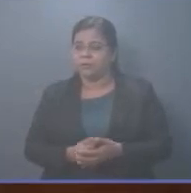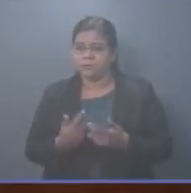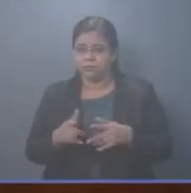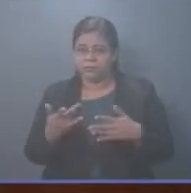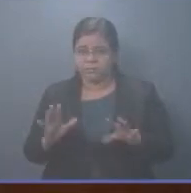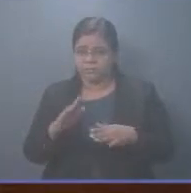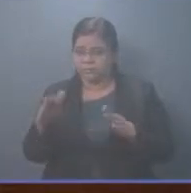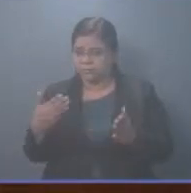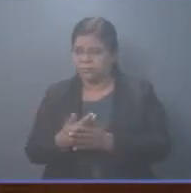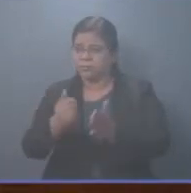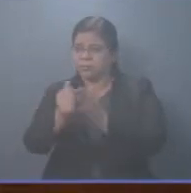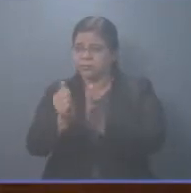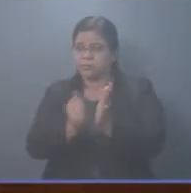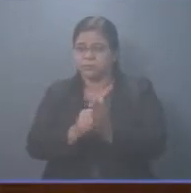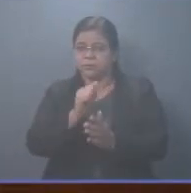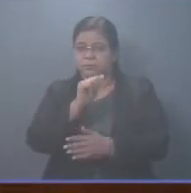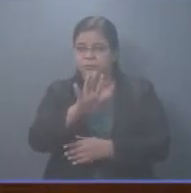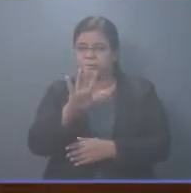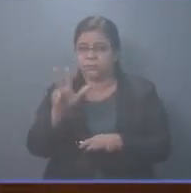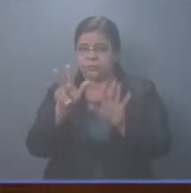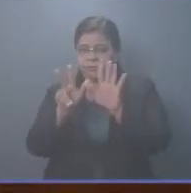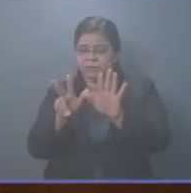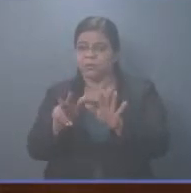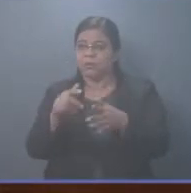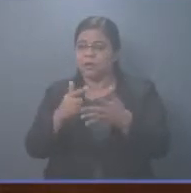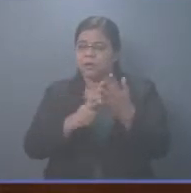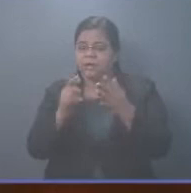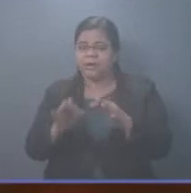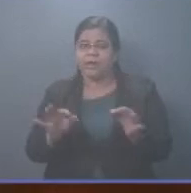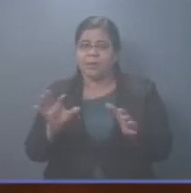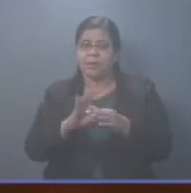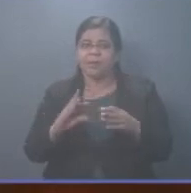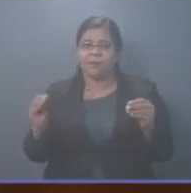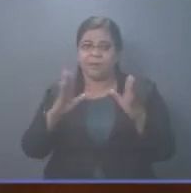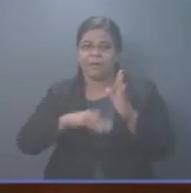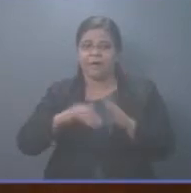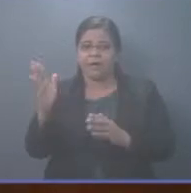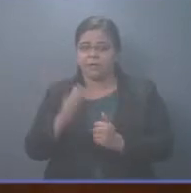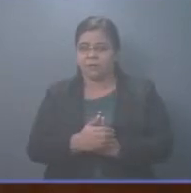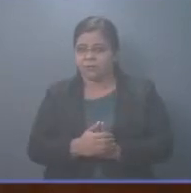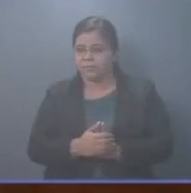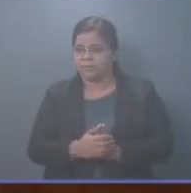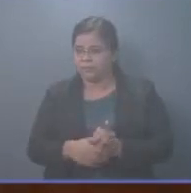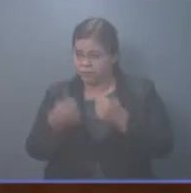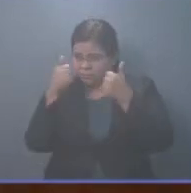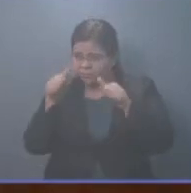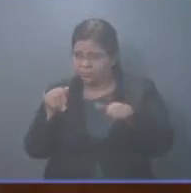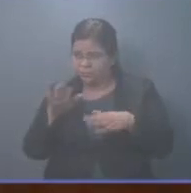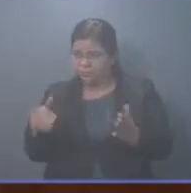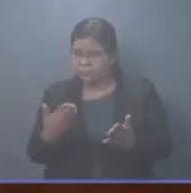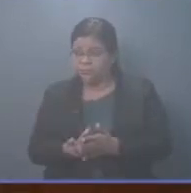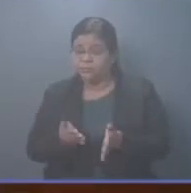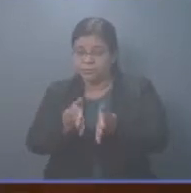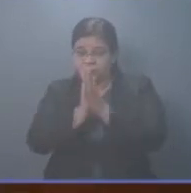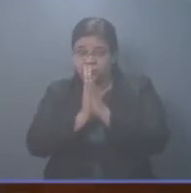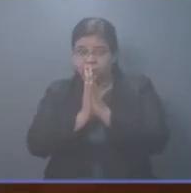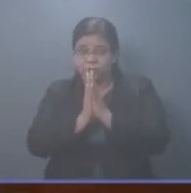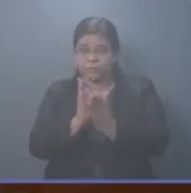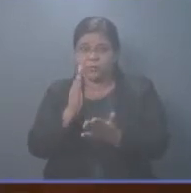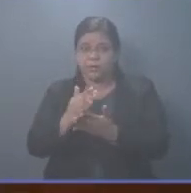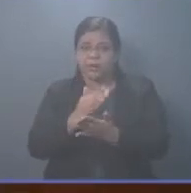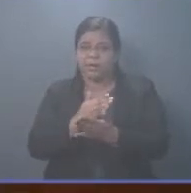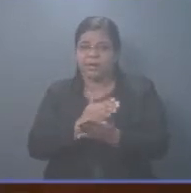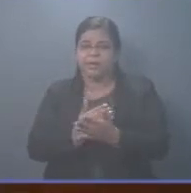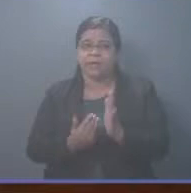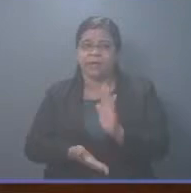El siguiente es el artículo 55 relativo a la creación y finalidad del Consejo. El comentario de las observaciones dice así: